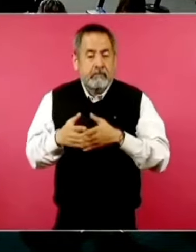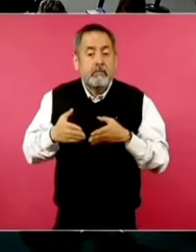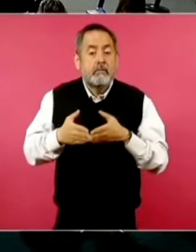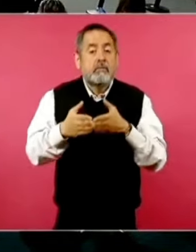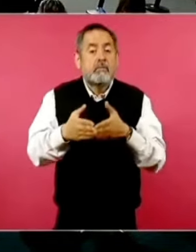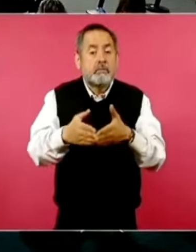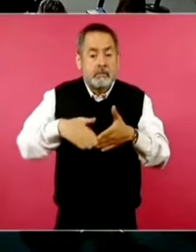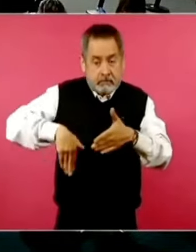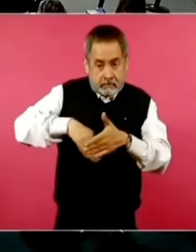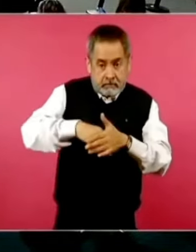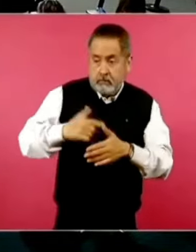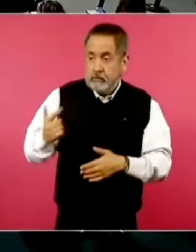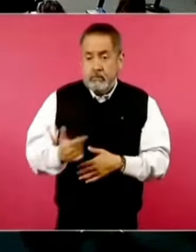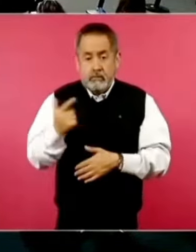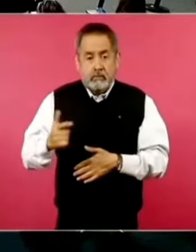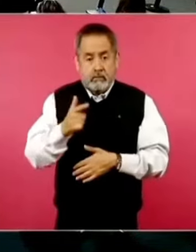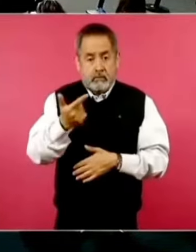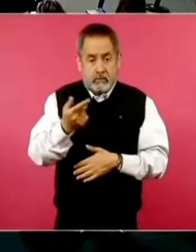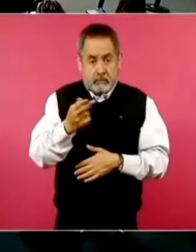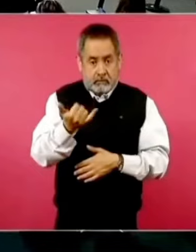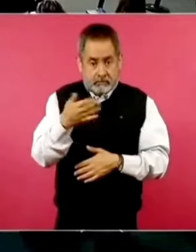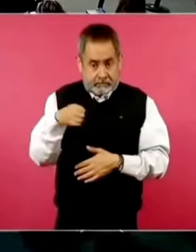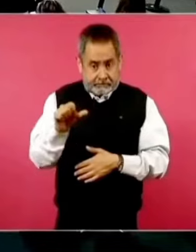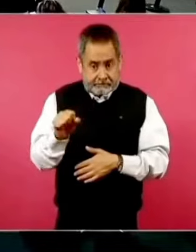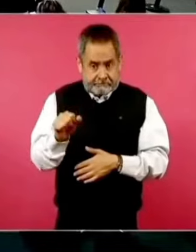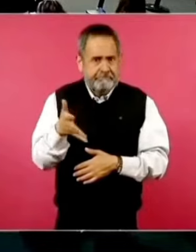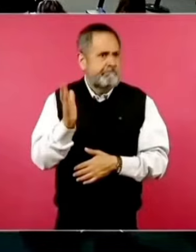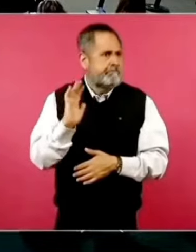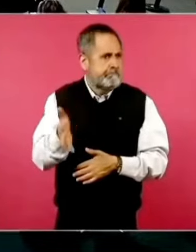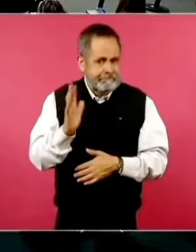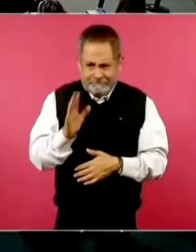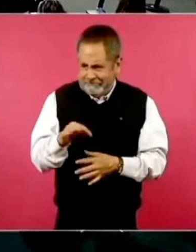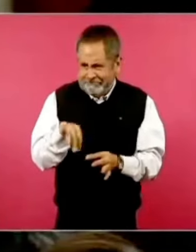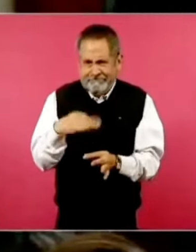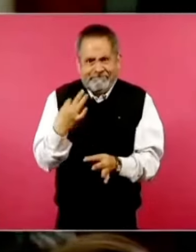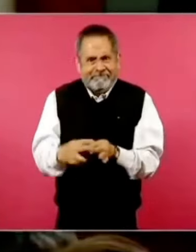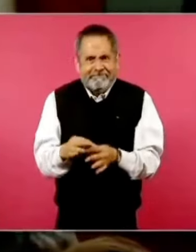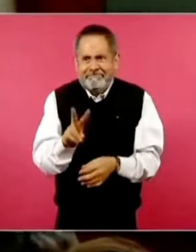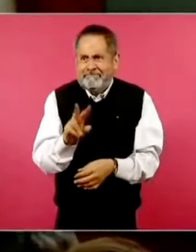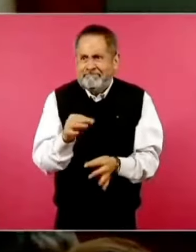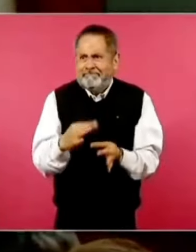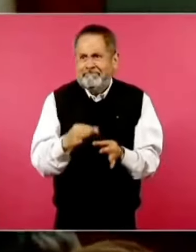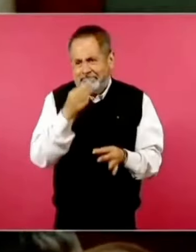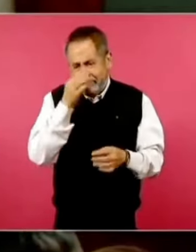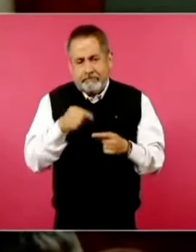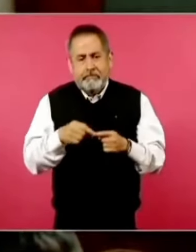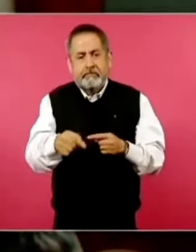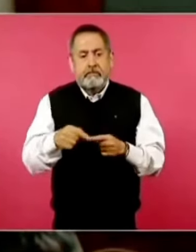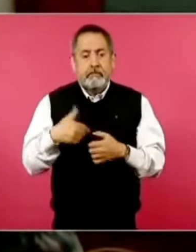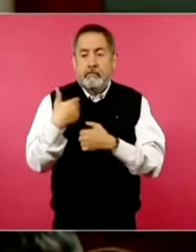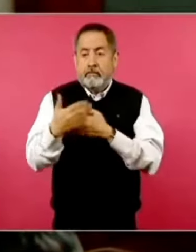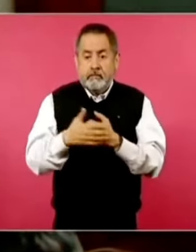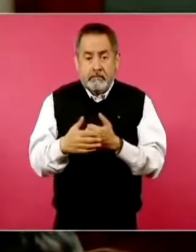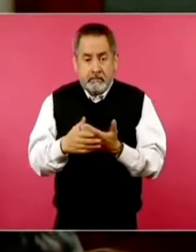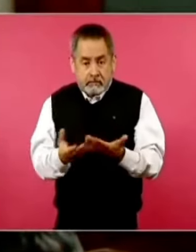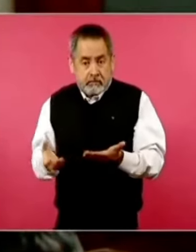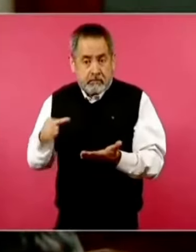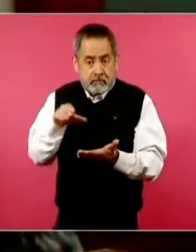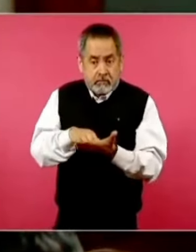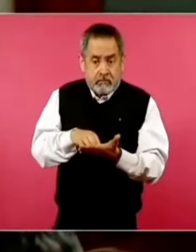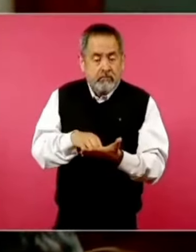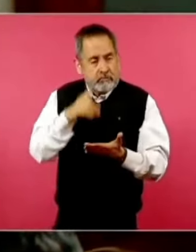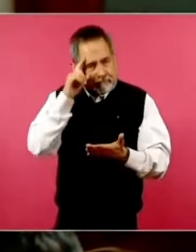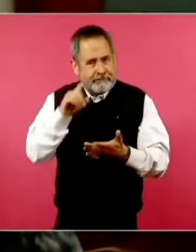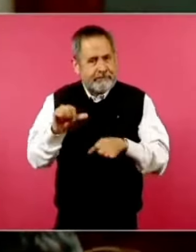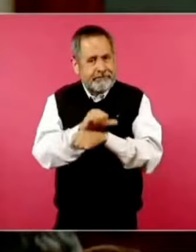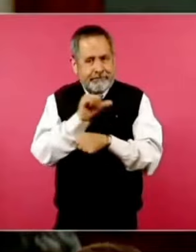ya está muy avanzado, prácticamente está listo. La novedad es que se va a hacer un primer embarque de vehículos